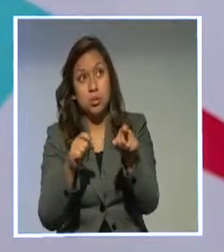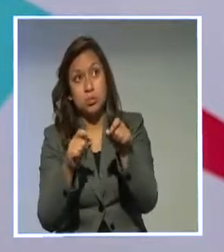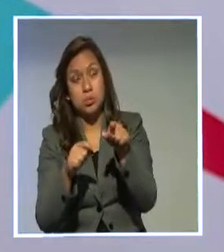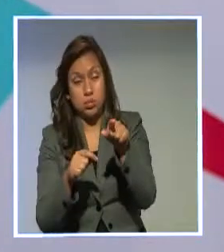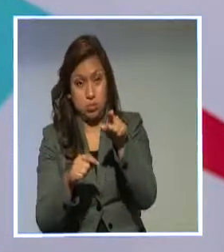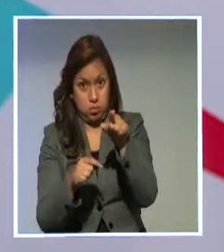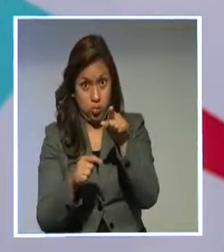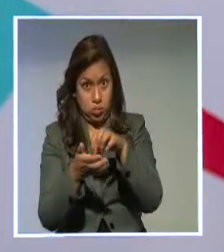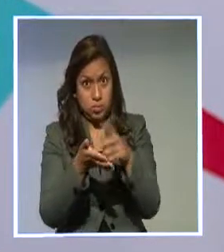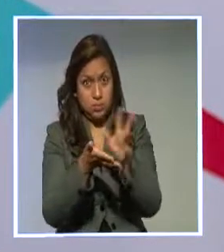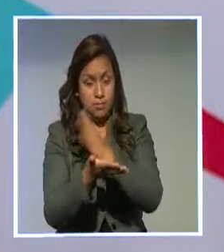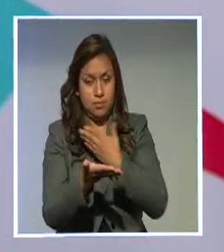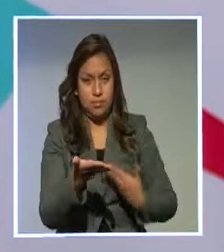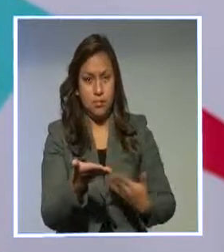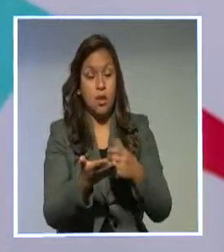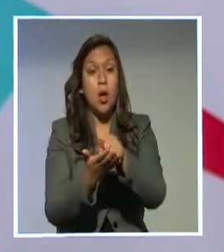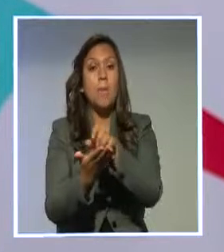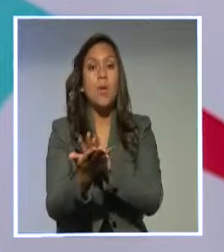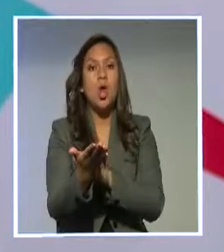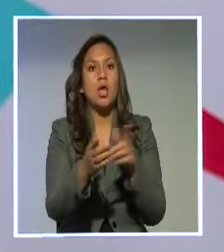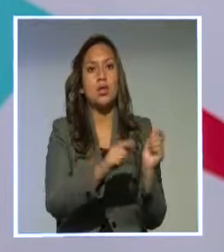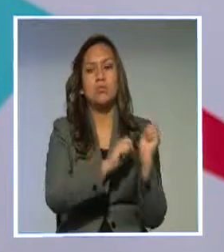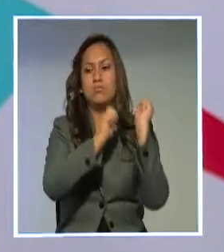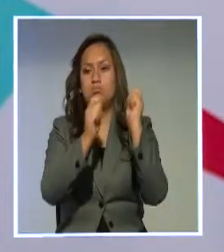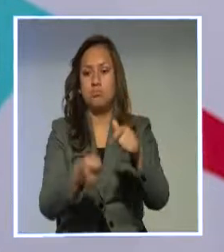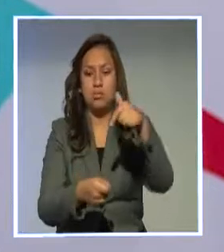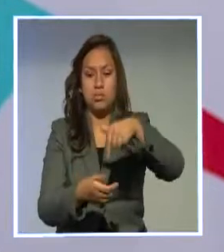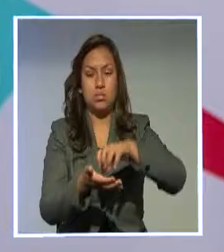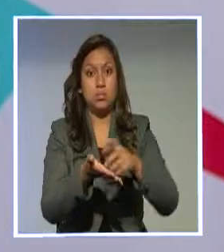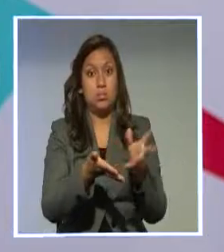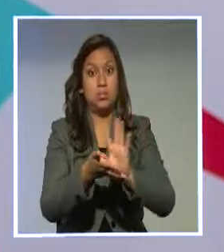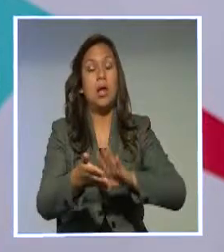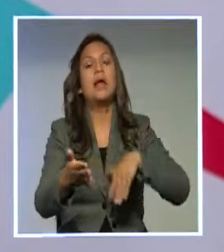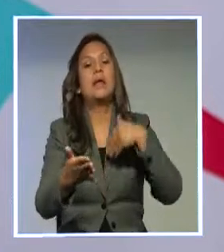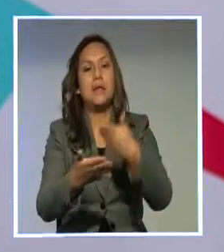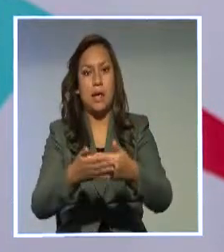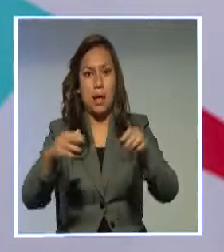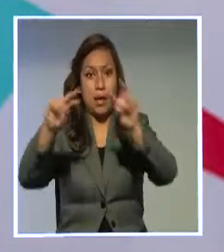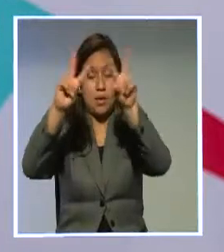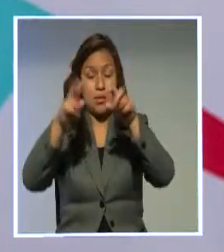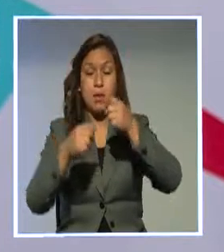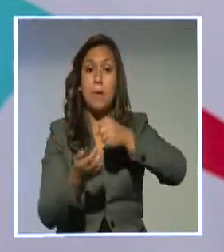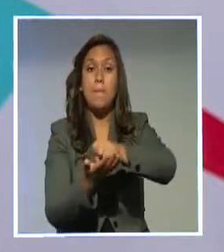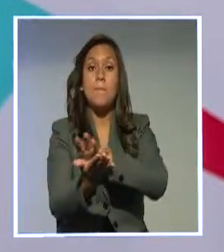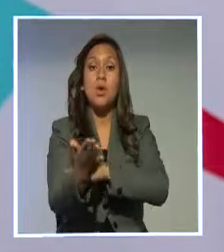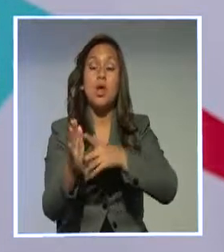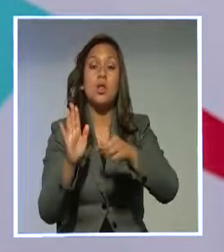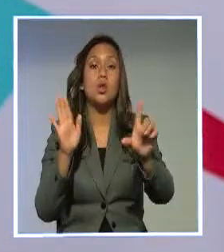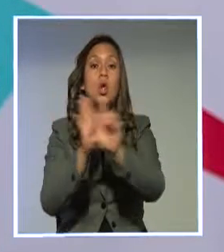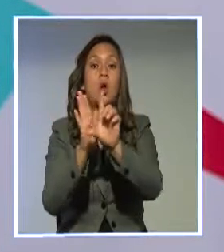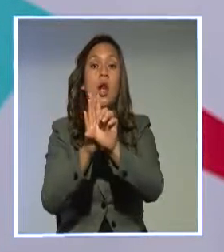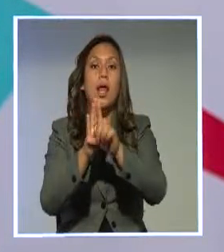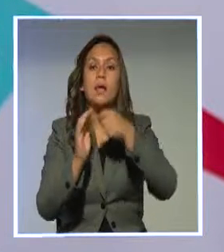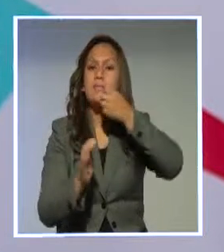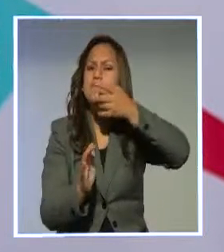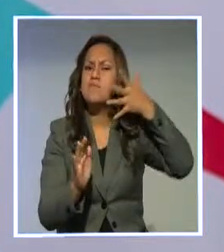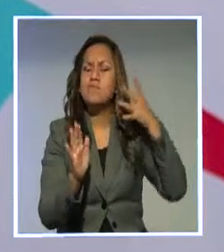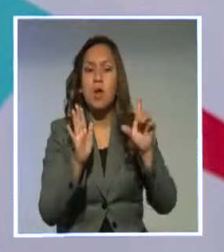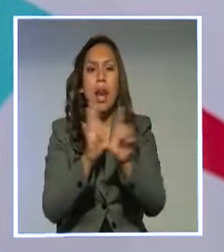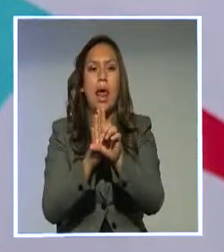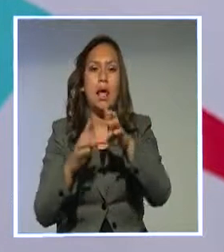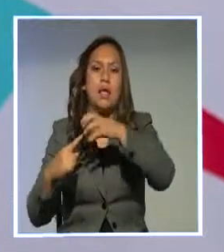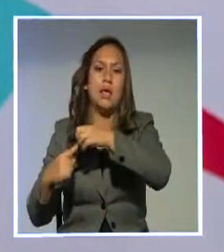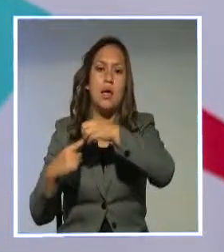Asamblea Nacional, que aún se tendrá que debatir, y es el referido a la región amazónica, el proyecto de ley que crea la circunscripción territorial